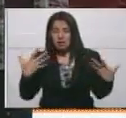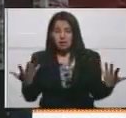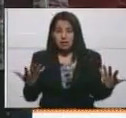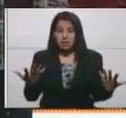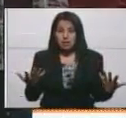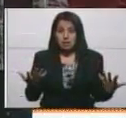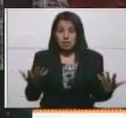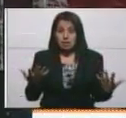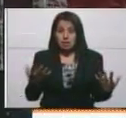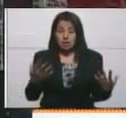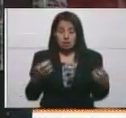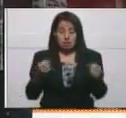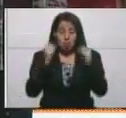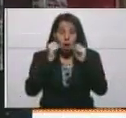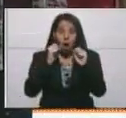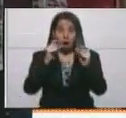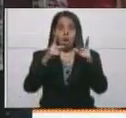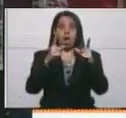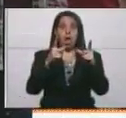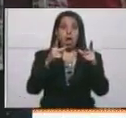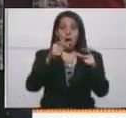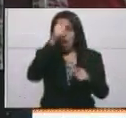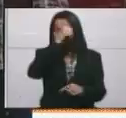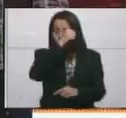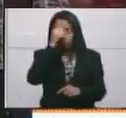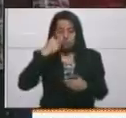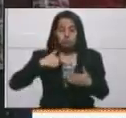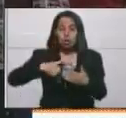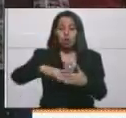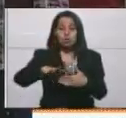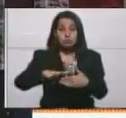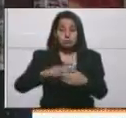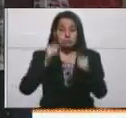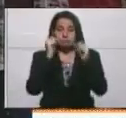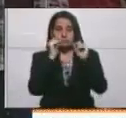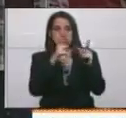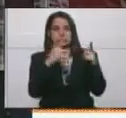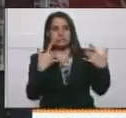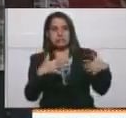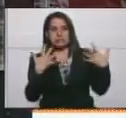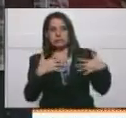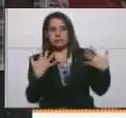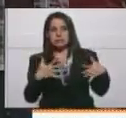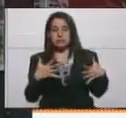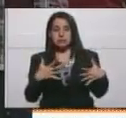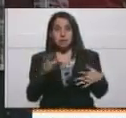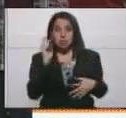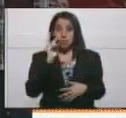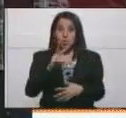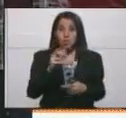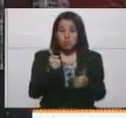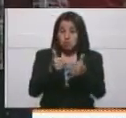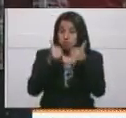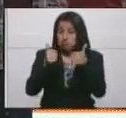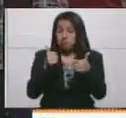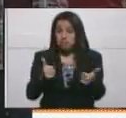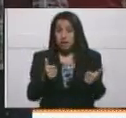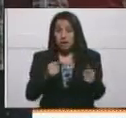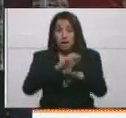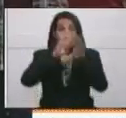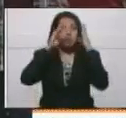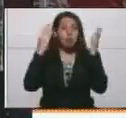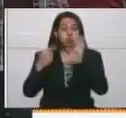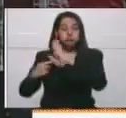a dar una gran sorpresa el próximo domingo. Va a haber una gran sorpresa al mundo